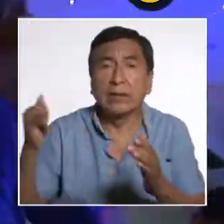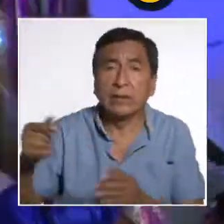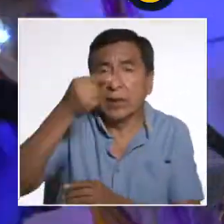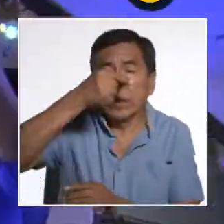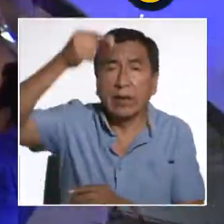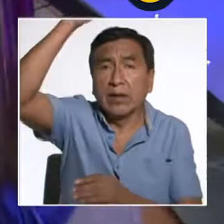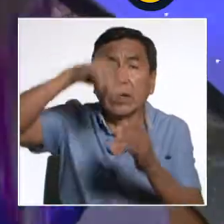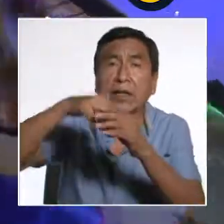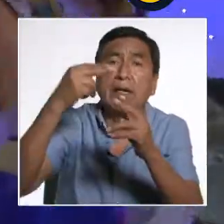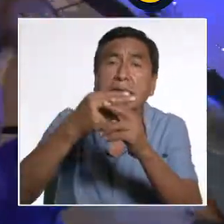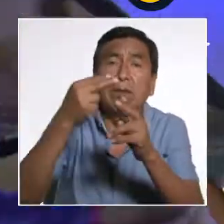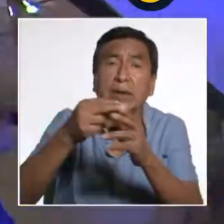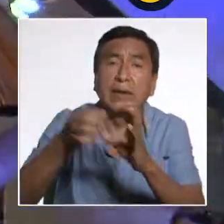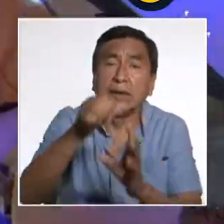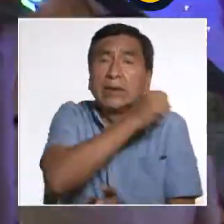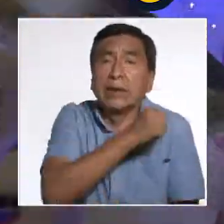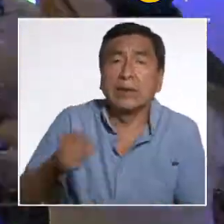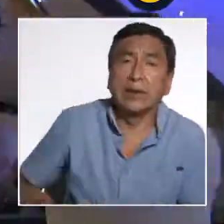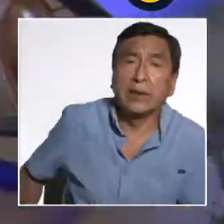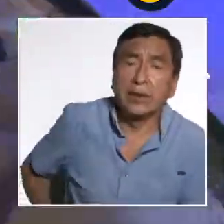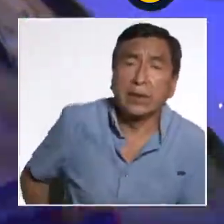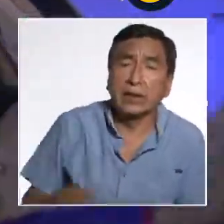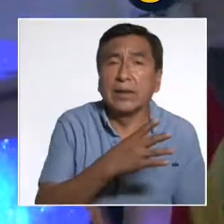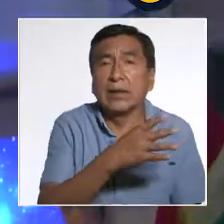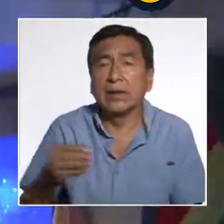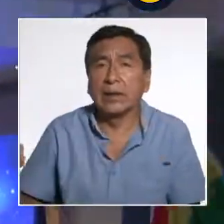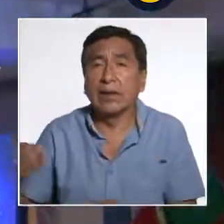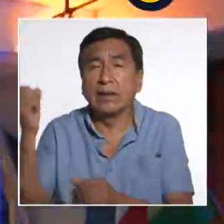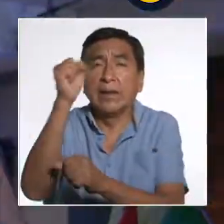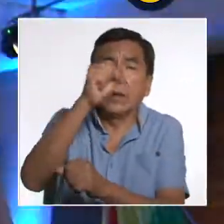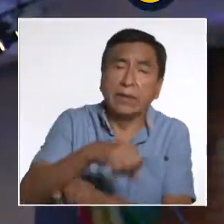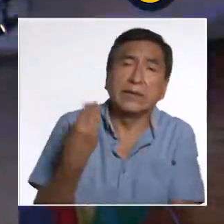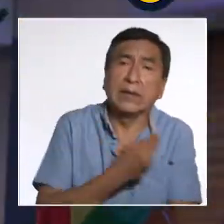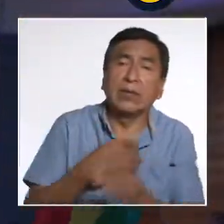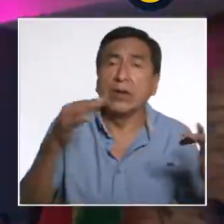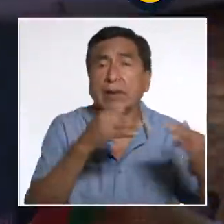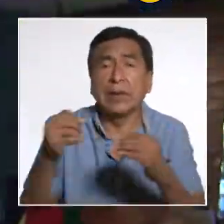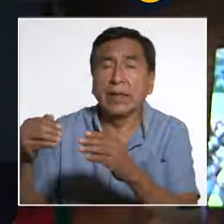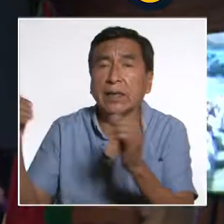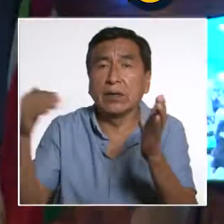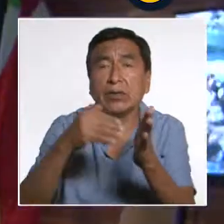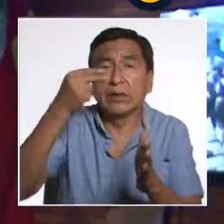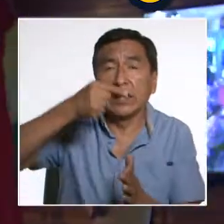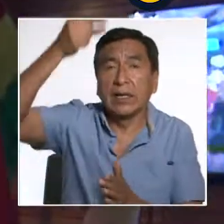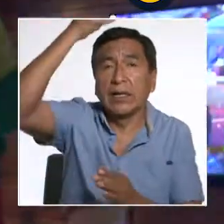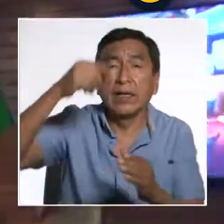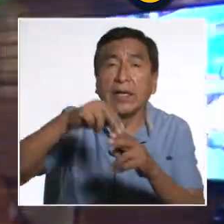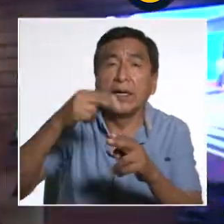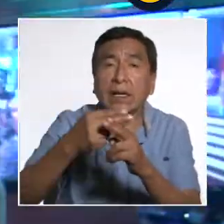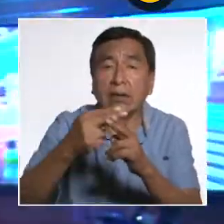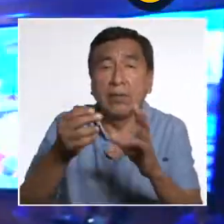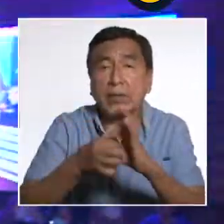del Señor. Iré a la batalla contra el gigante en el nombre del Señor.